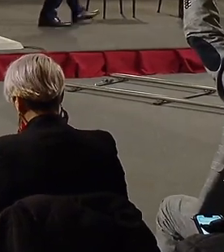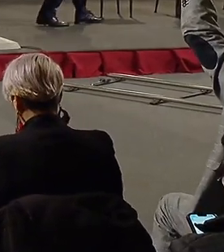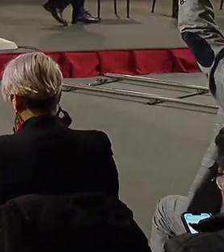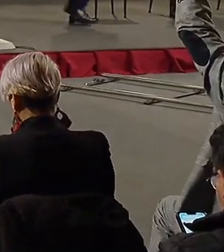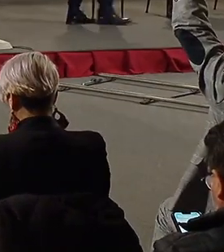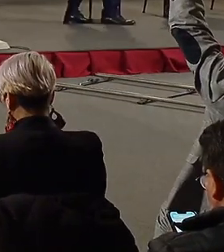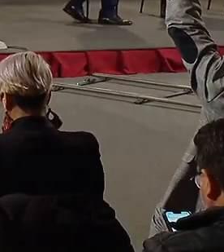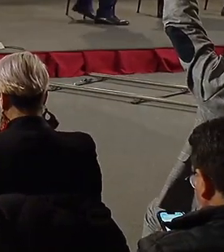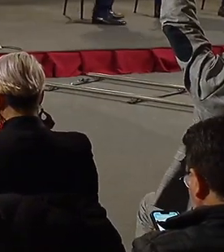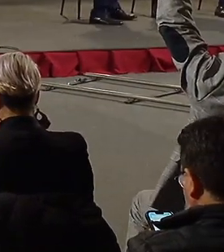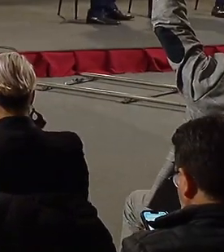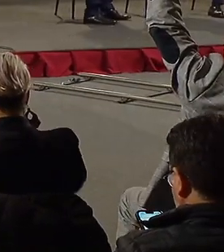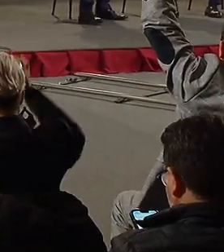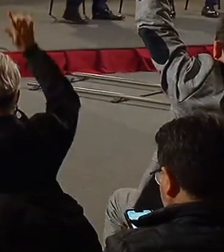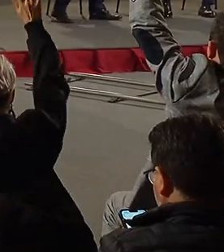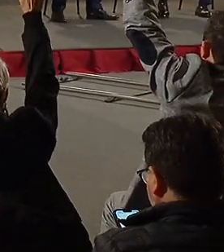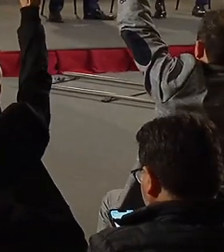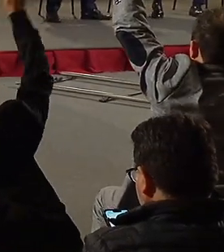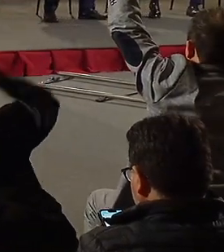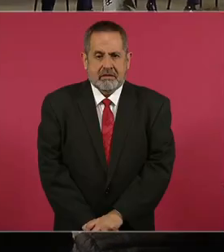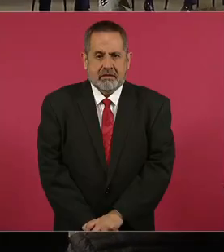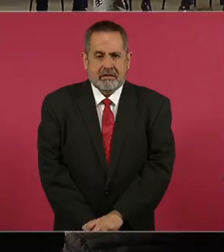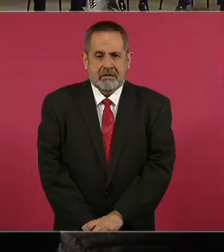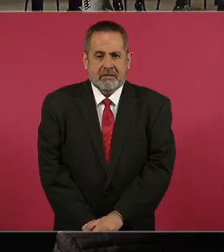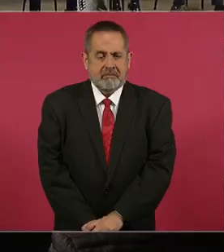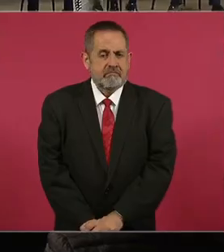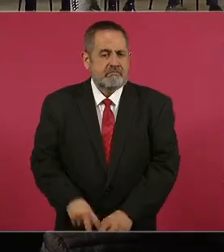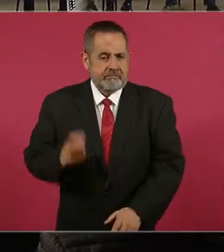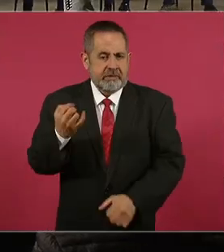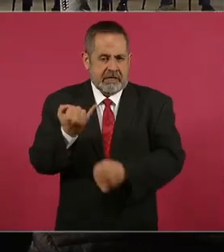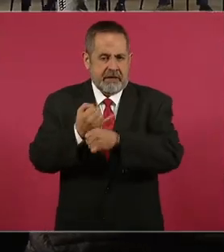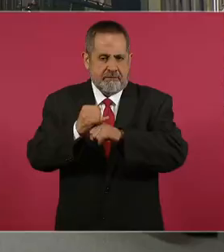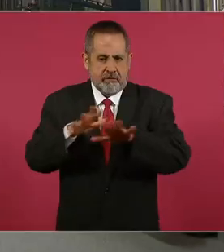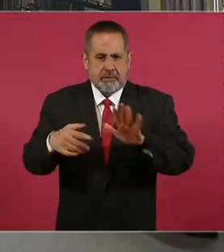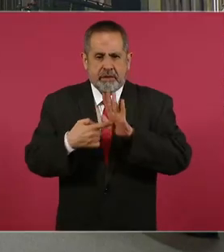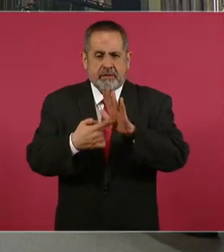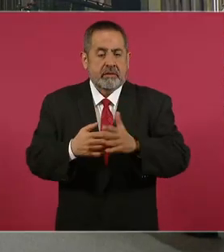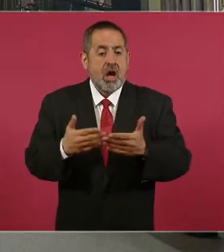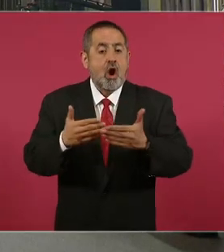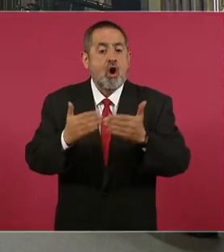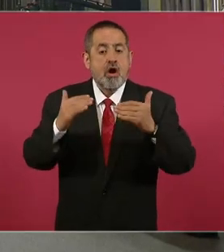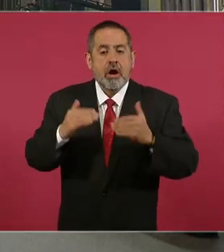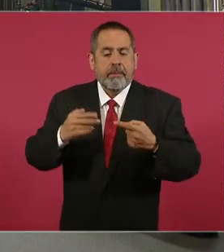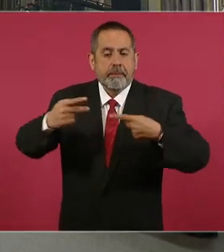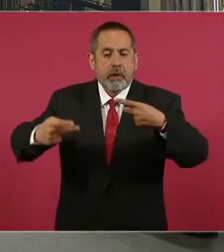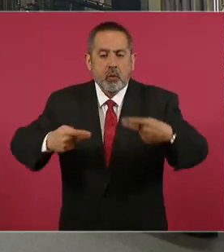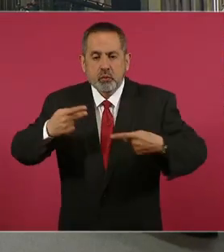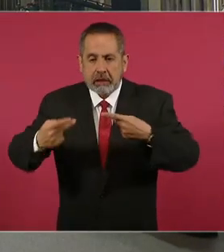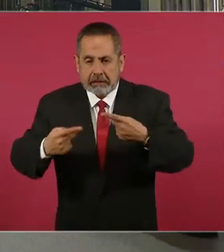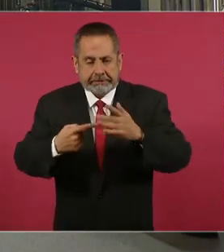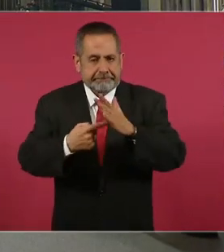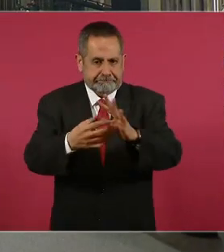Bueno, pues es el informe. Ahora vamos a preguntas por acá.